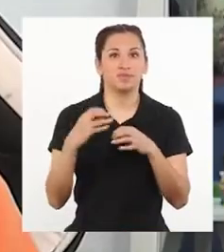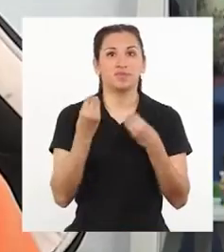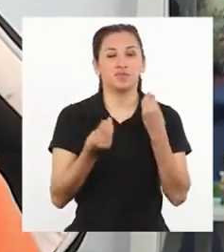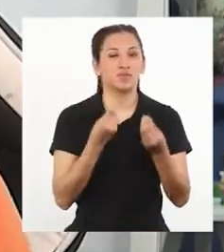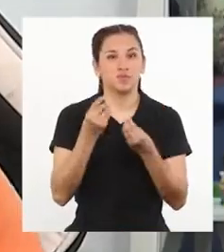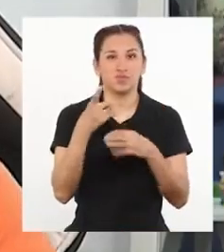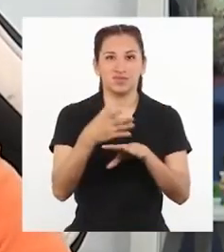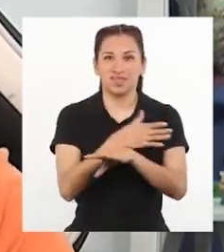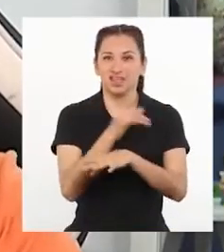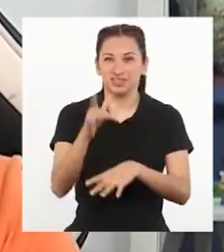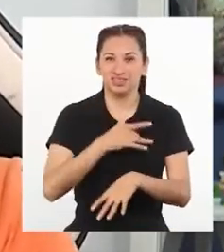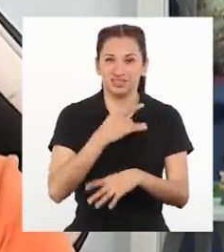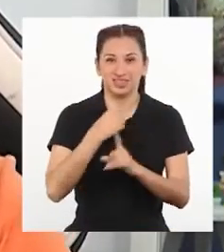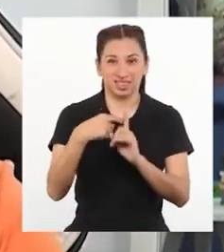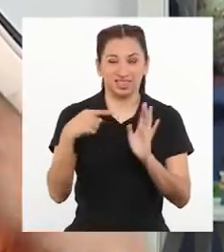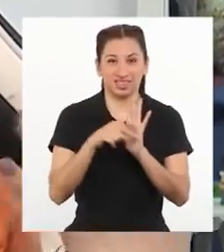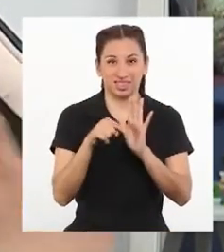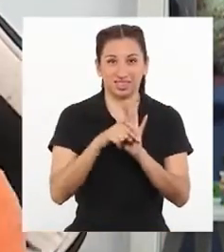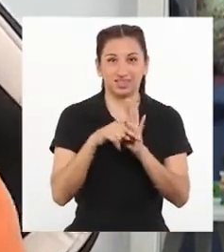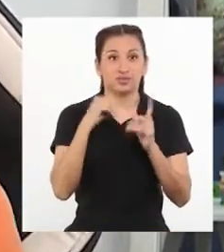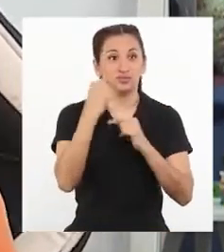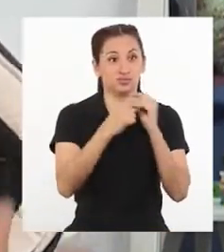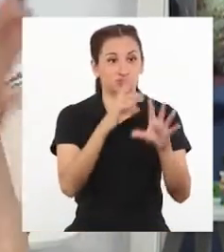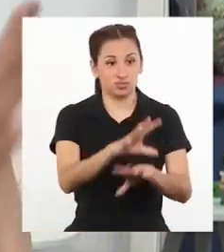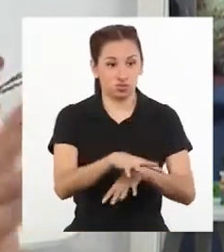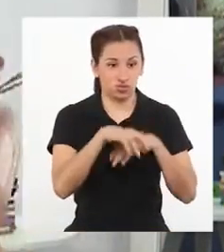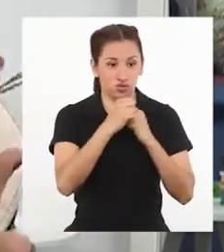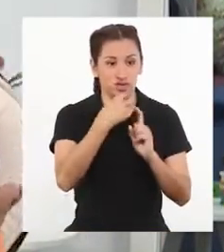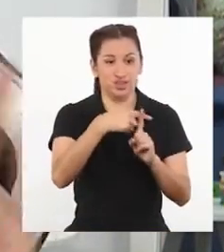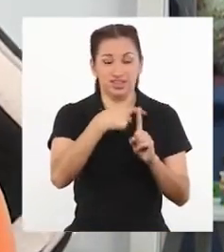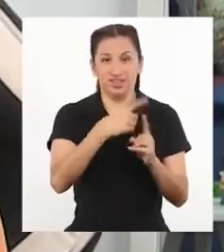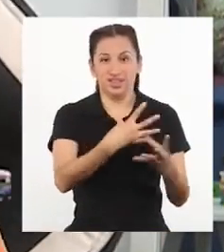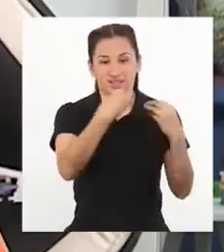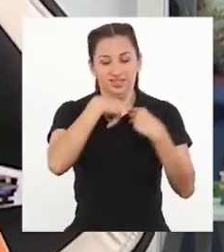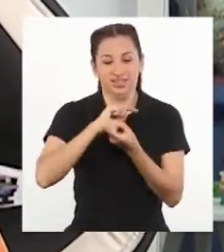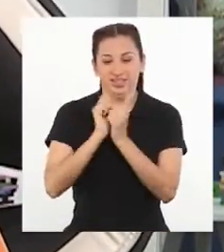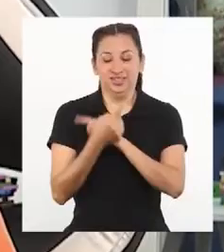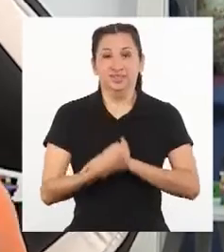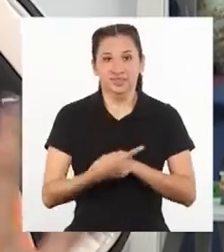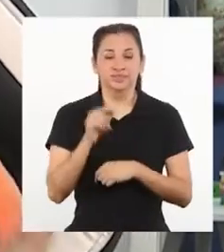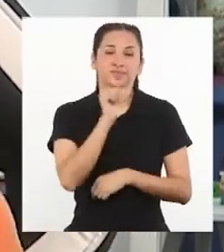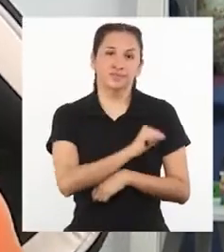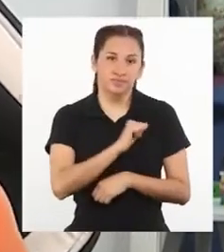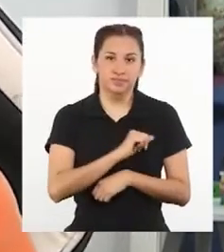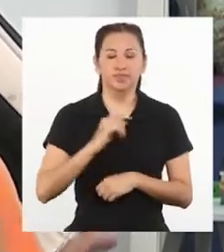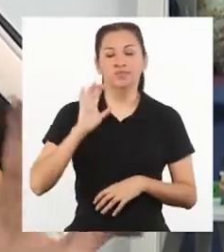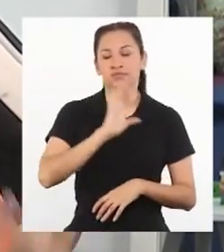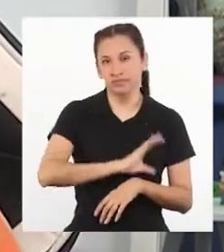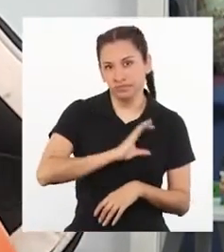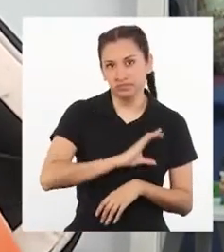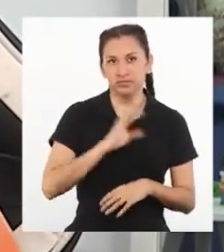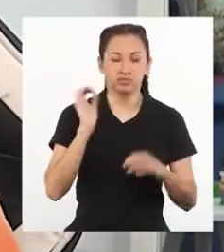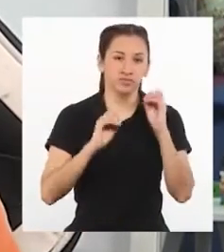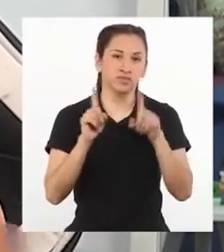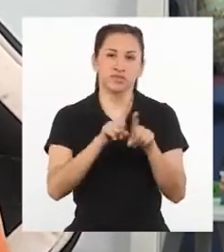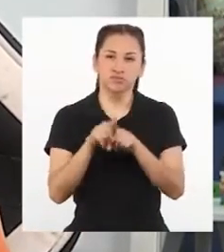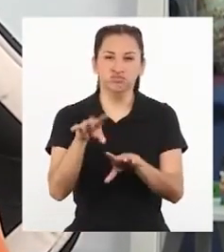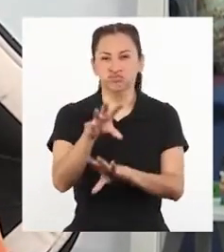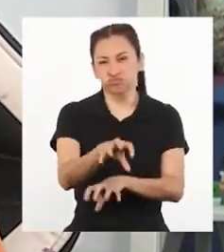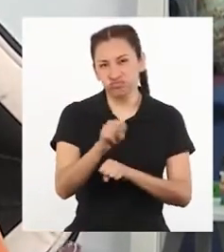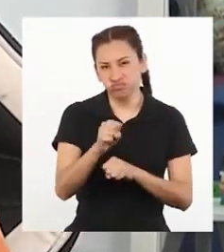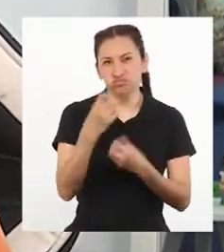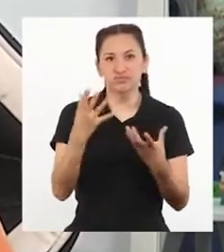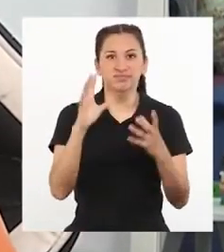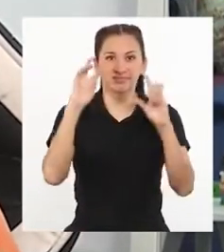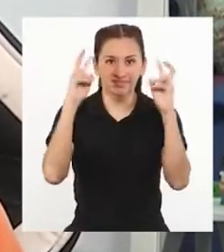la práctica de hábitos saludables. Claro, exactamente eso pensaba. Actitudes, comportamientos o